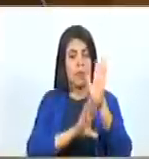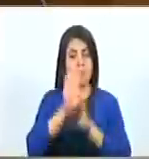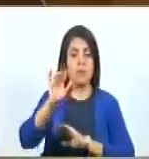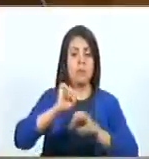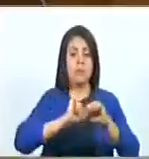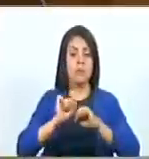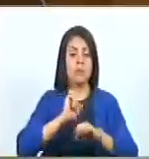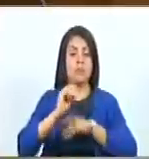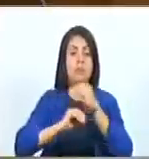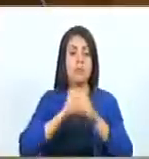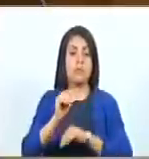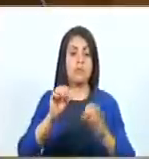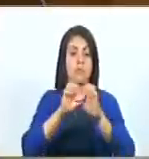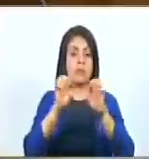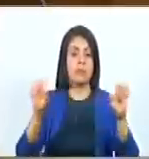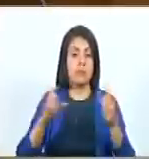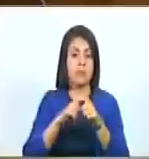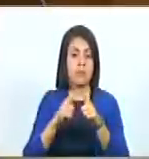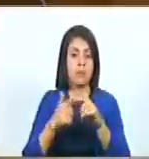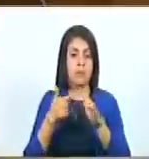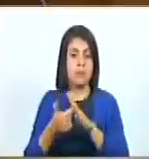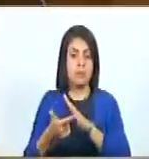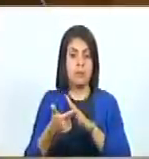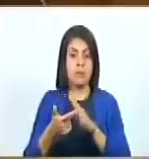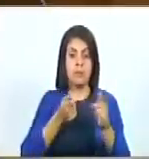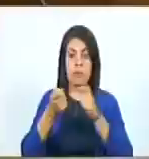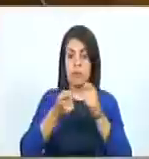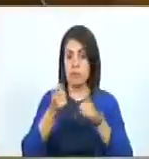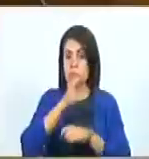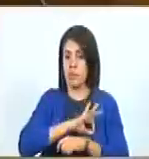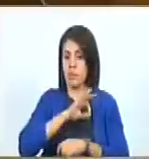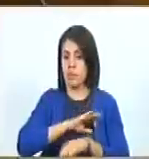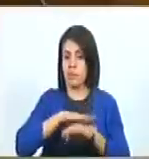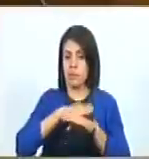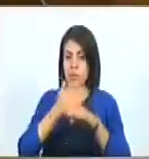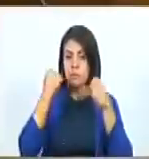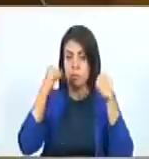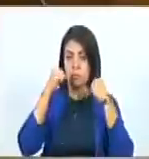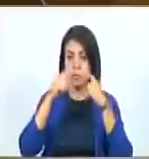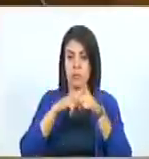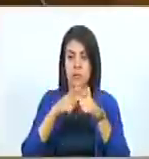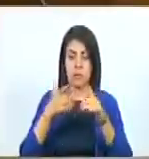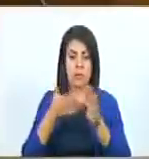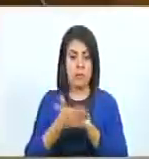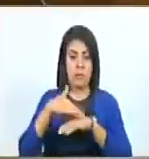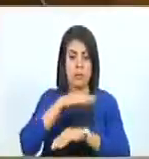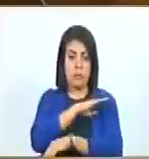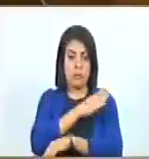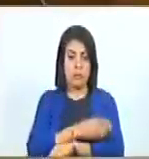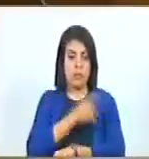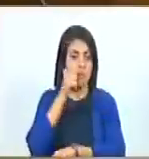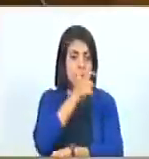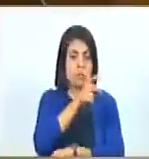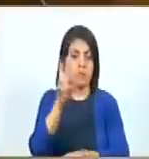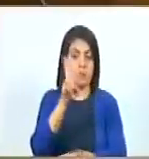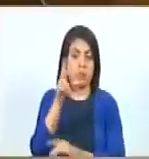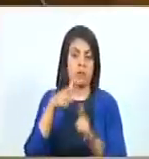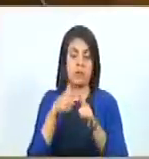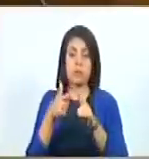acciones dirigidas a la educación, el fomento del control social como praxis liberadora del pueblo venezolano.